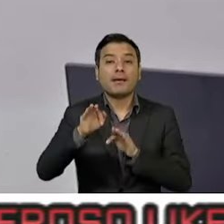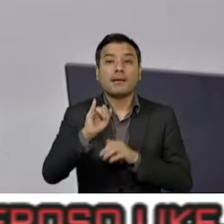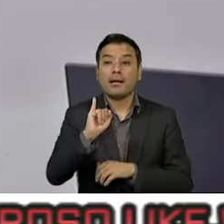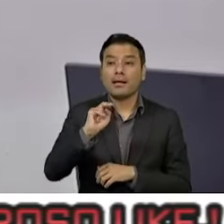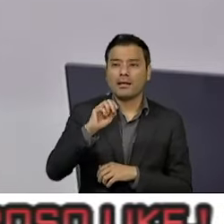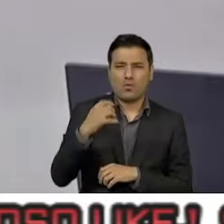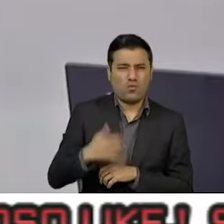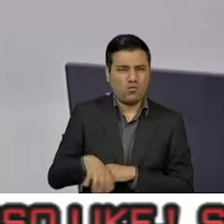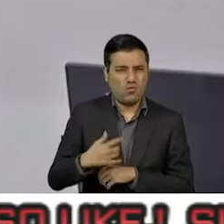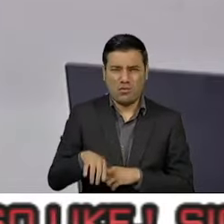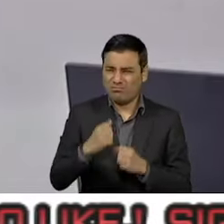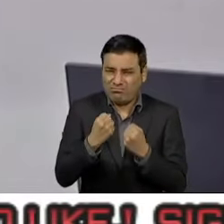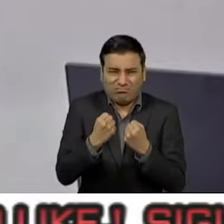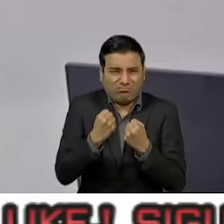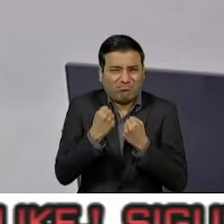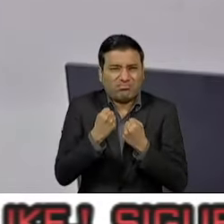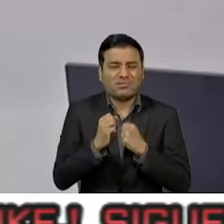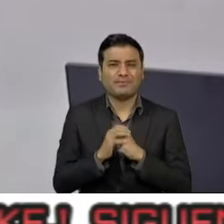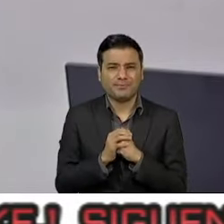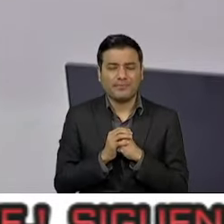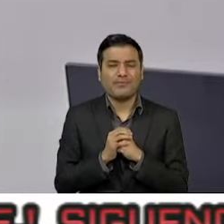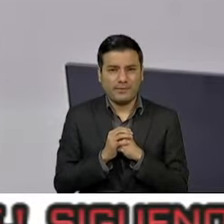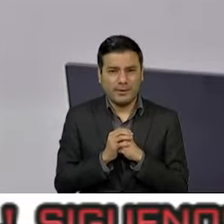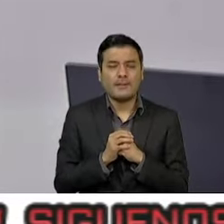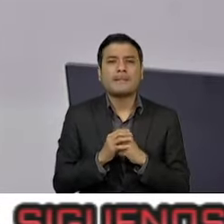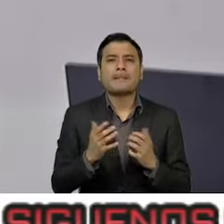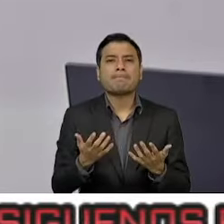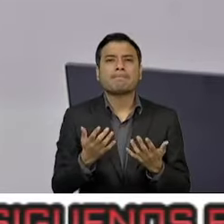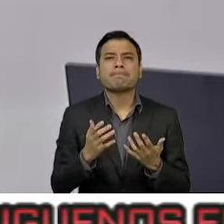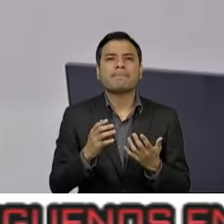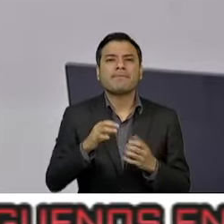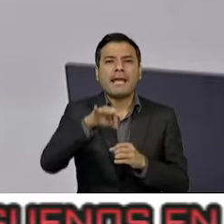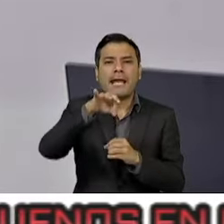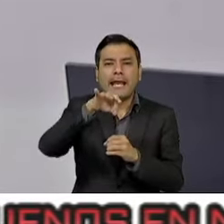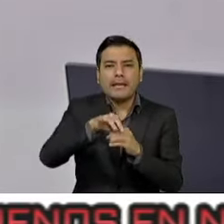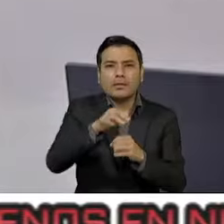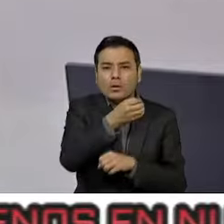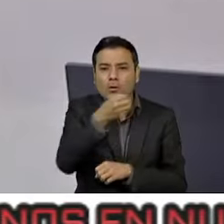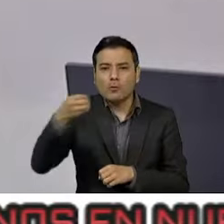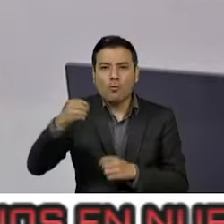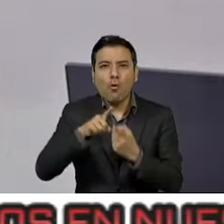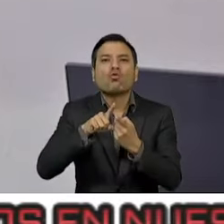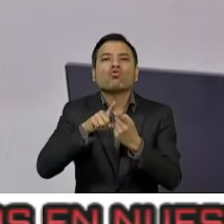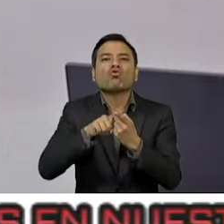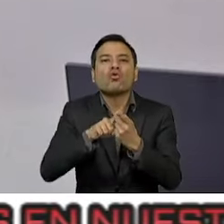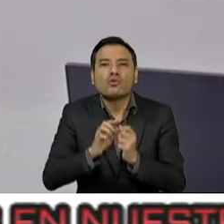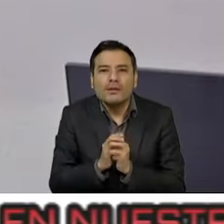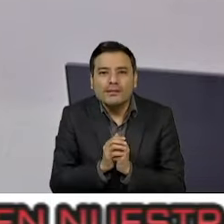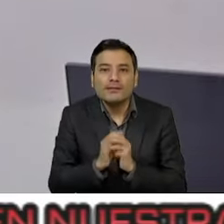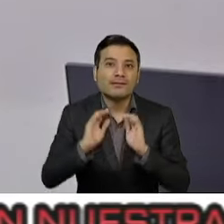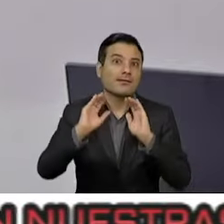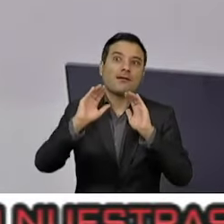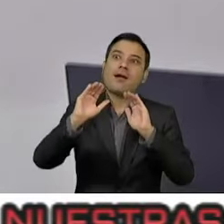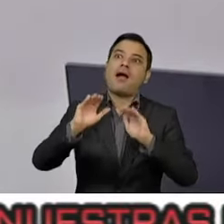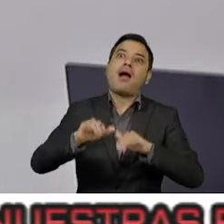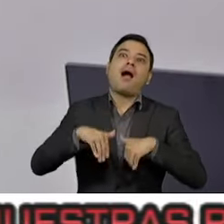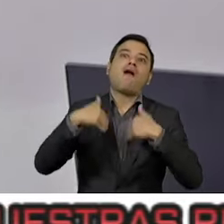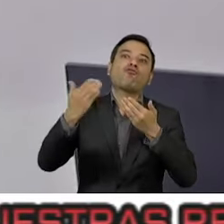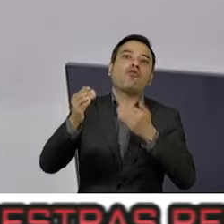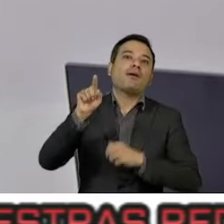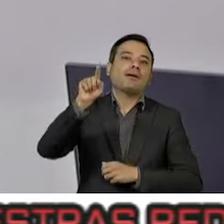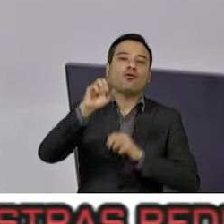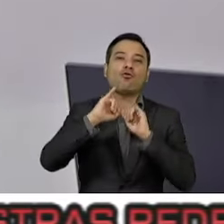porque las elecciones se hacen en el territorio, lo cual nos habla de la importancia crucial que tienen las juntas